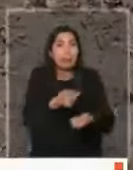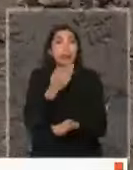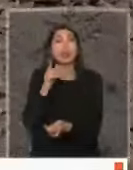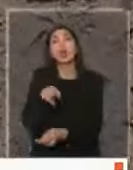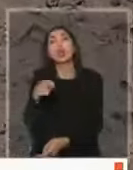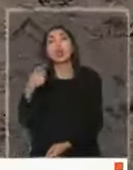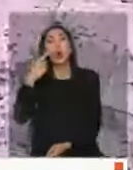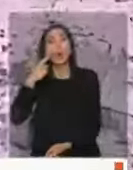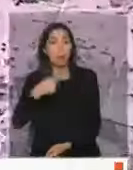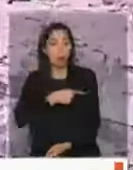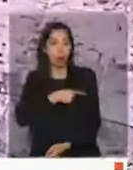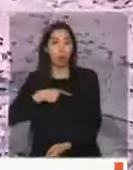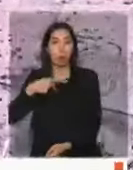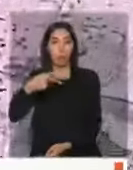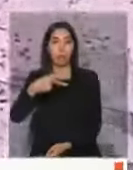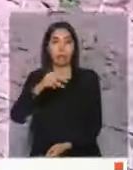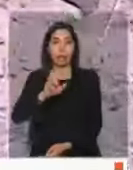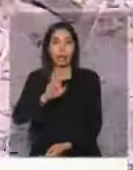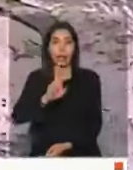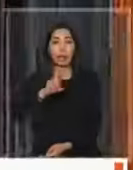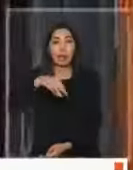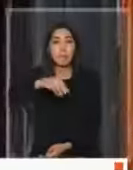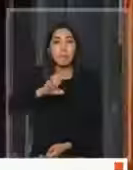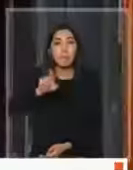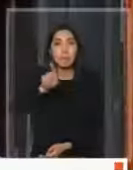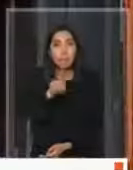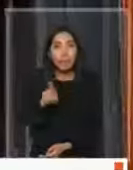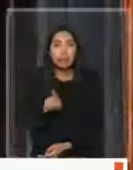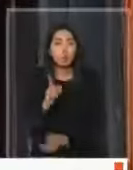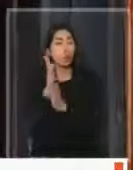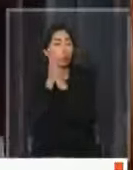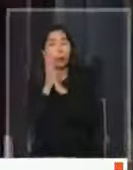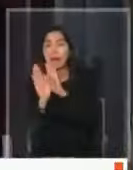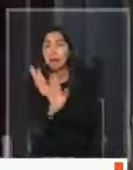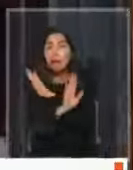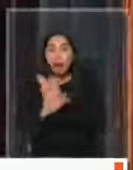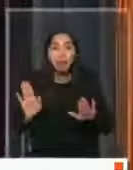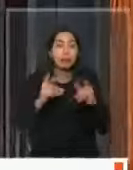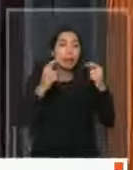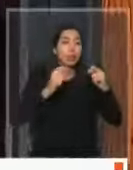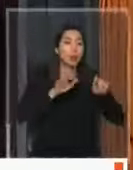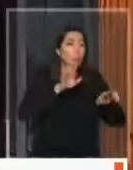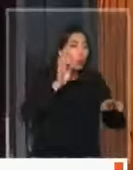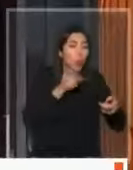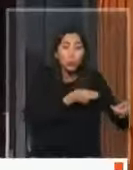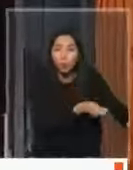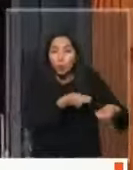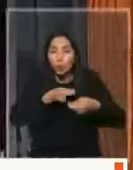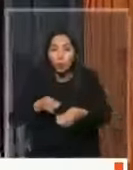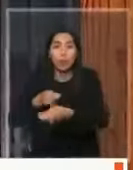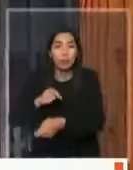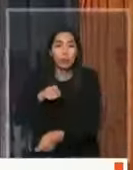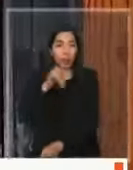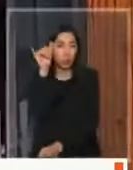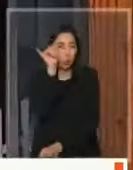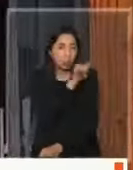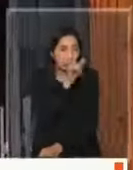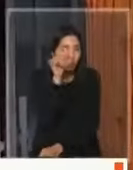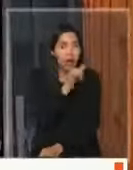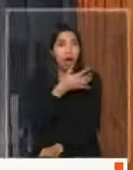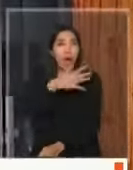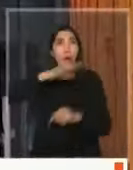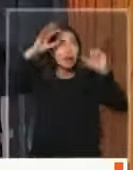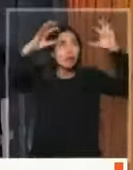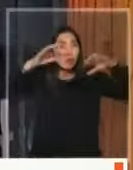que pasó de largo intentando salvar algunos enseres. Bastante desagradable la inmundicia, porque esto no es solamente agua lluvia, sino que viene con